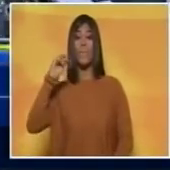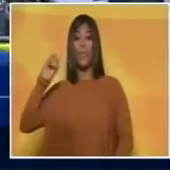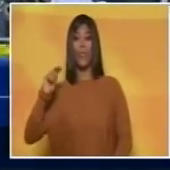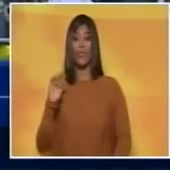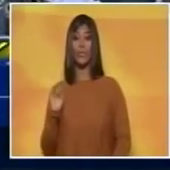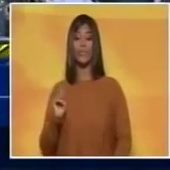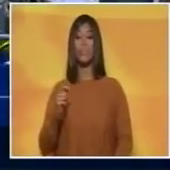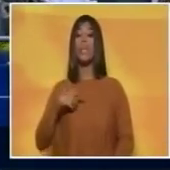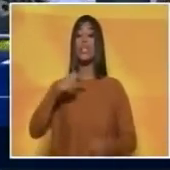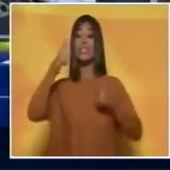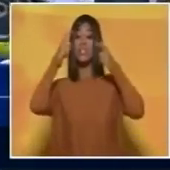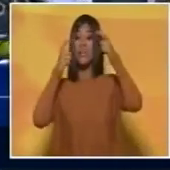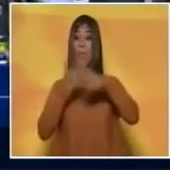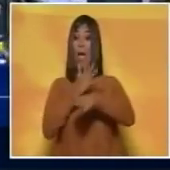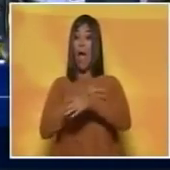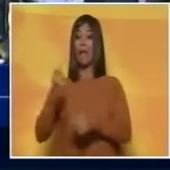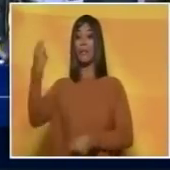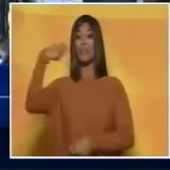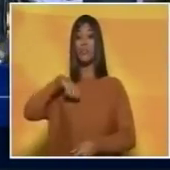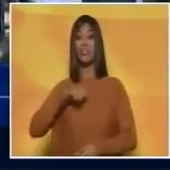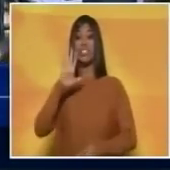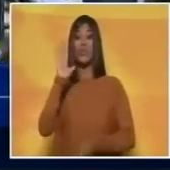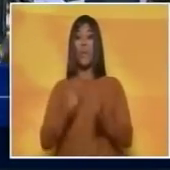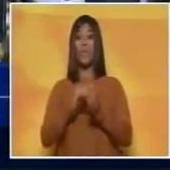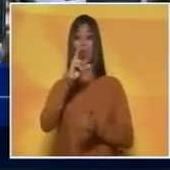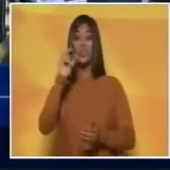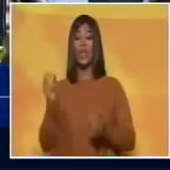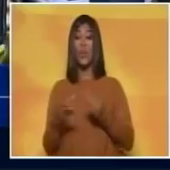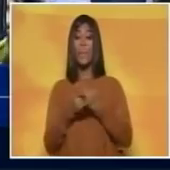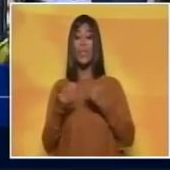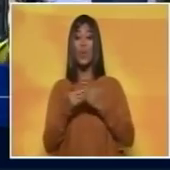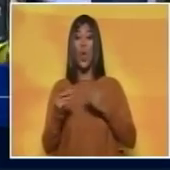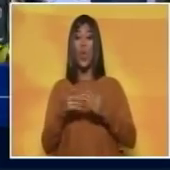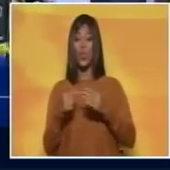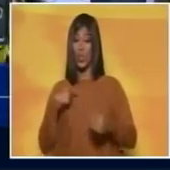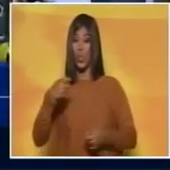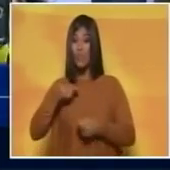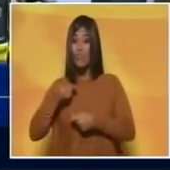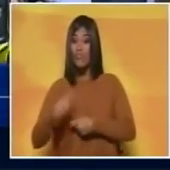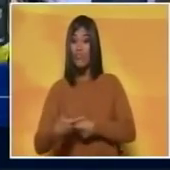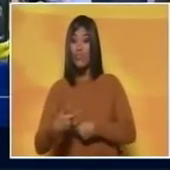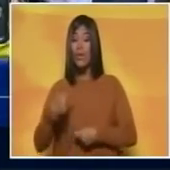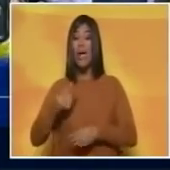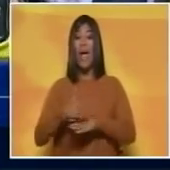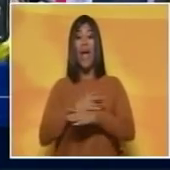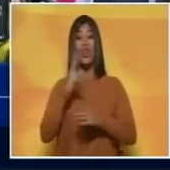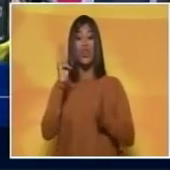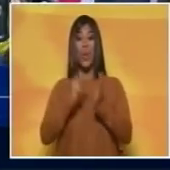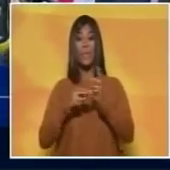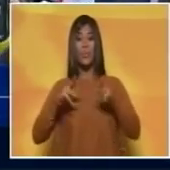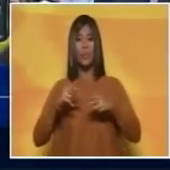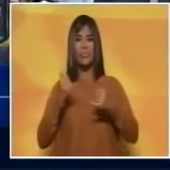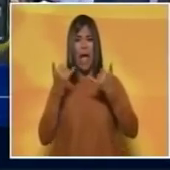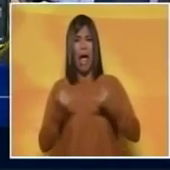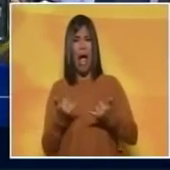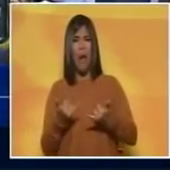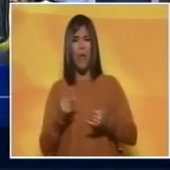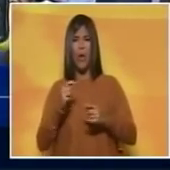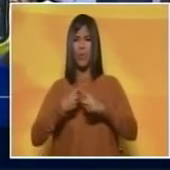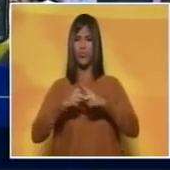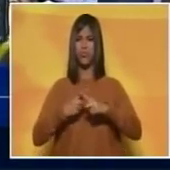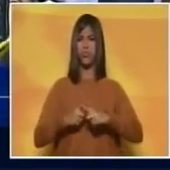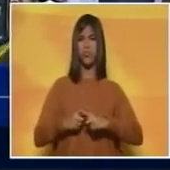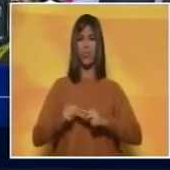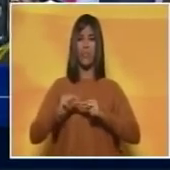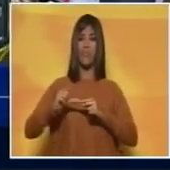para el pago de nosotros 5.200 millones de dólares en el 2012 para que nos pagaran. Date de cuenta tú a esta fecha cuánto ha generado